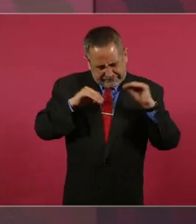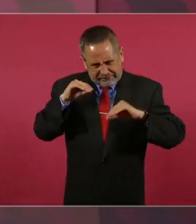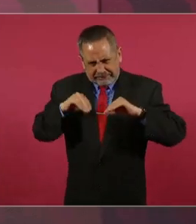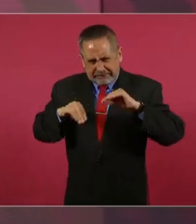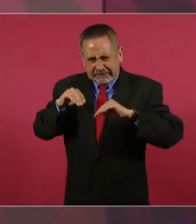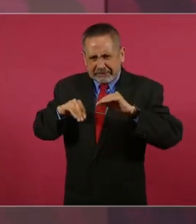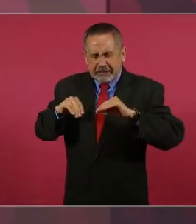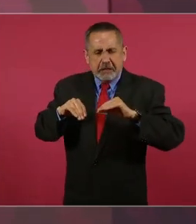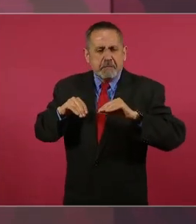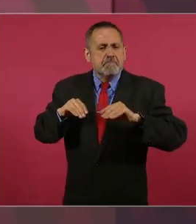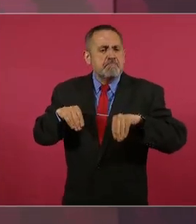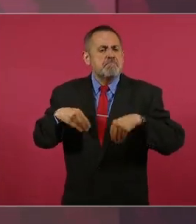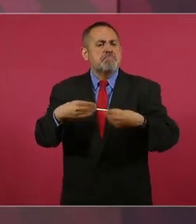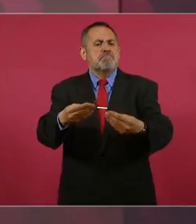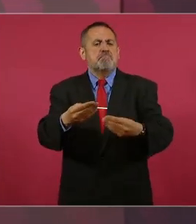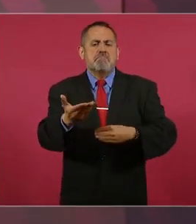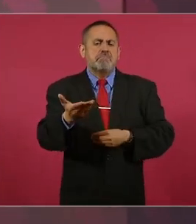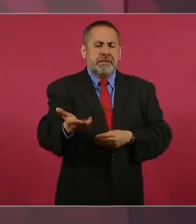presentar.